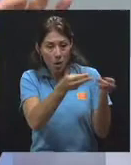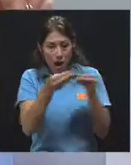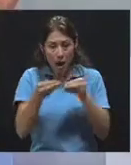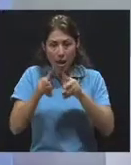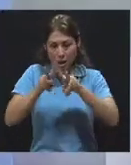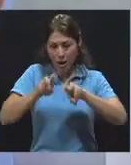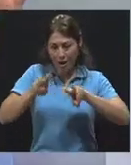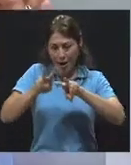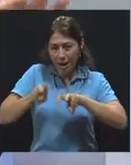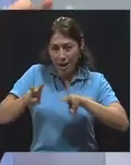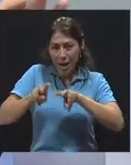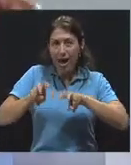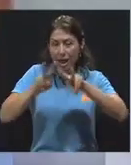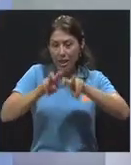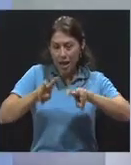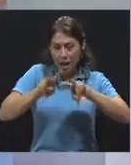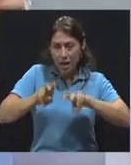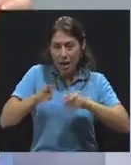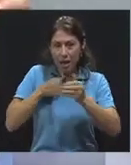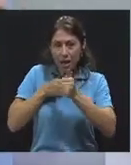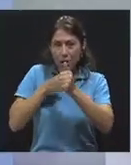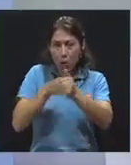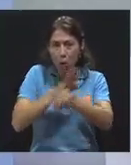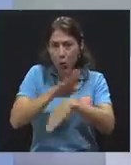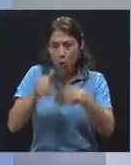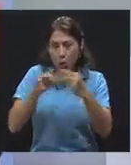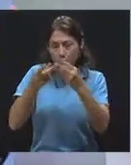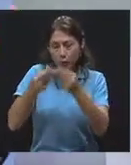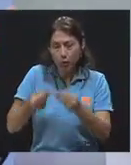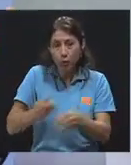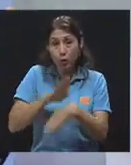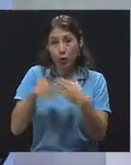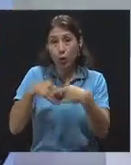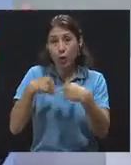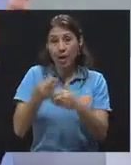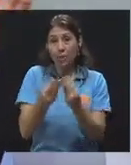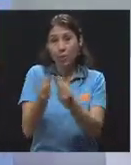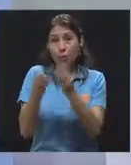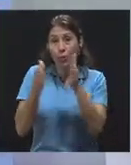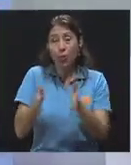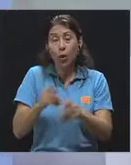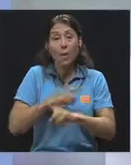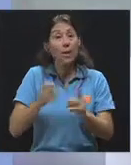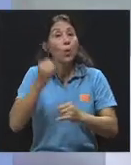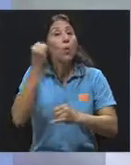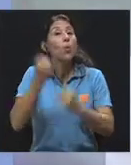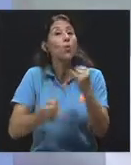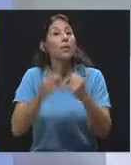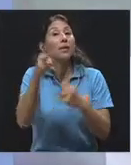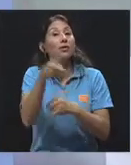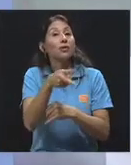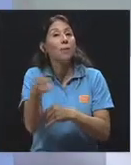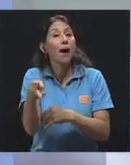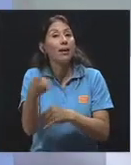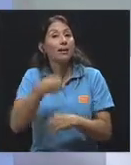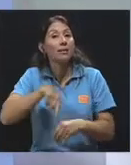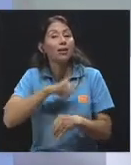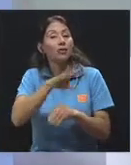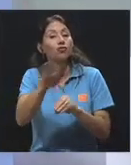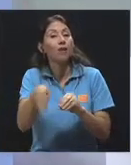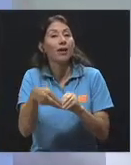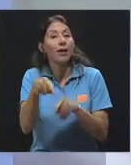ves el guión, haces el desglose del guión, haces el presupuesto, o sea, todo lo que hace un productor. Claro. Pero las últimas 2 semanas que estamos